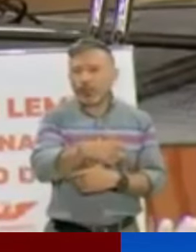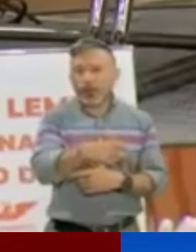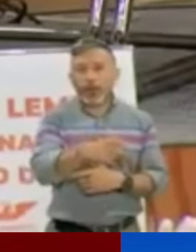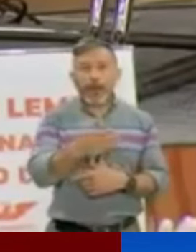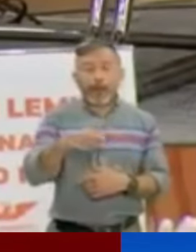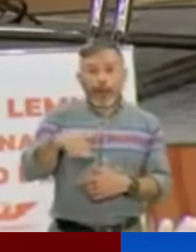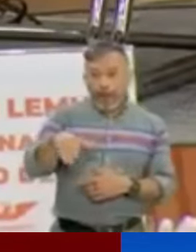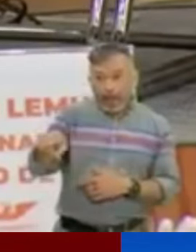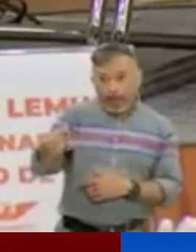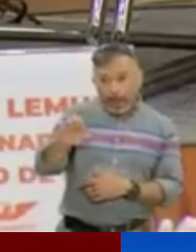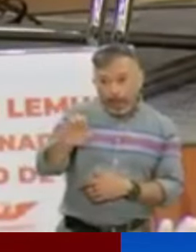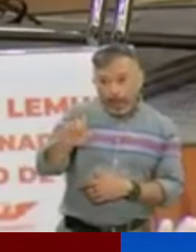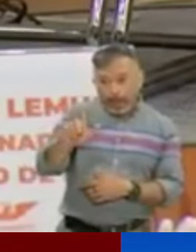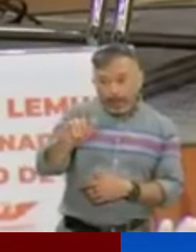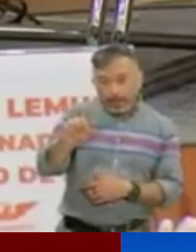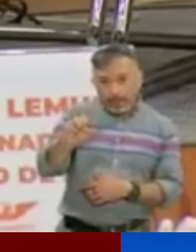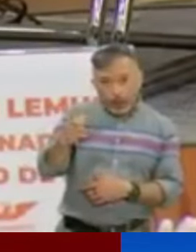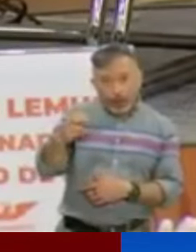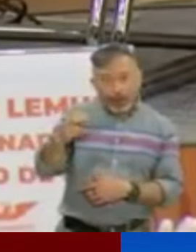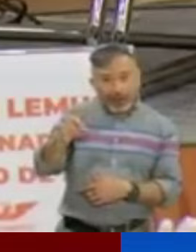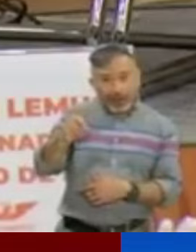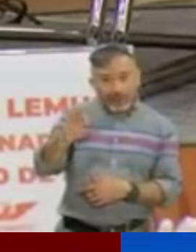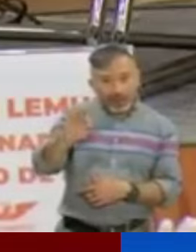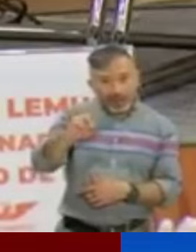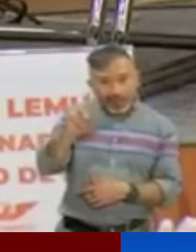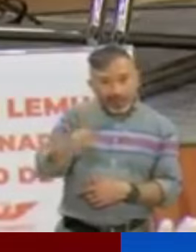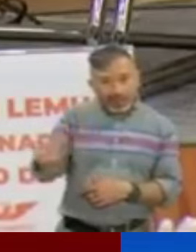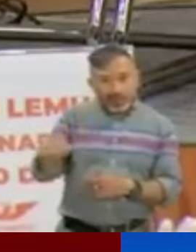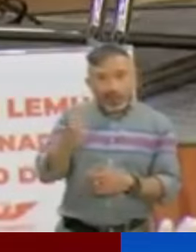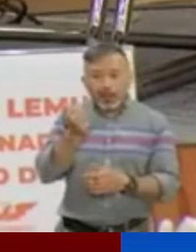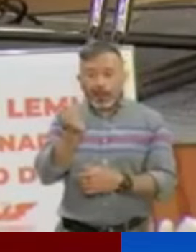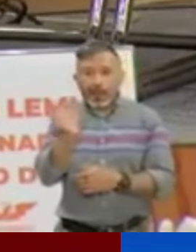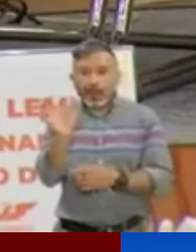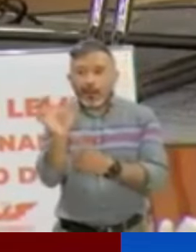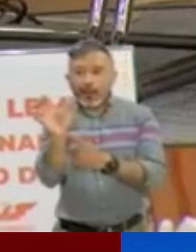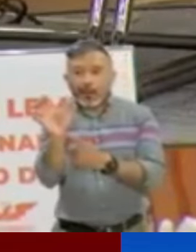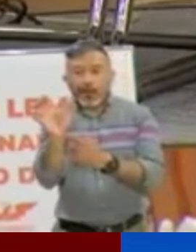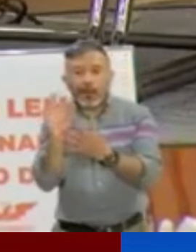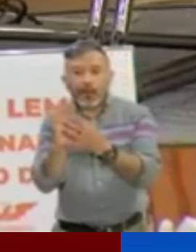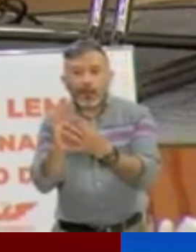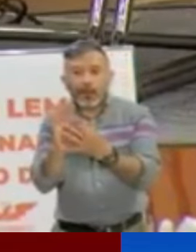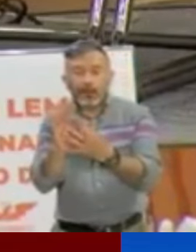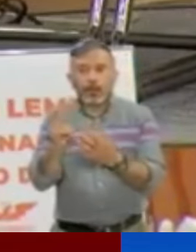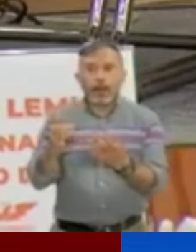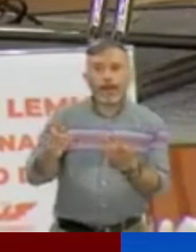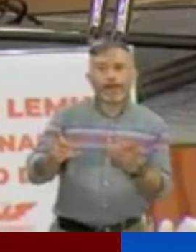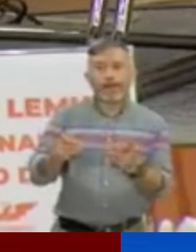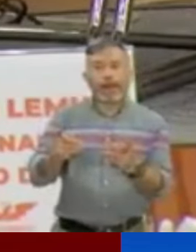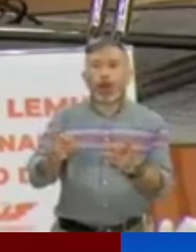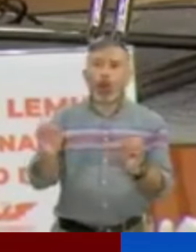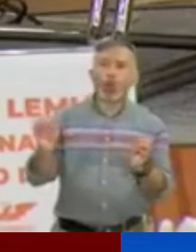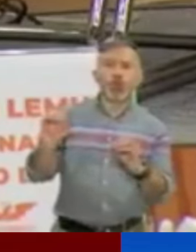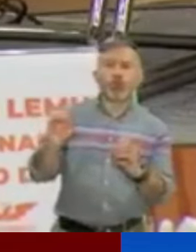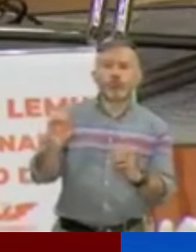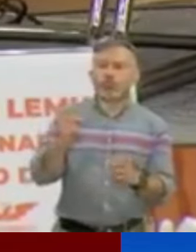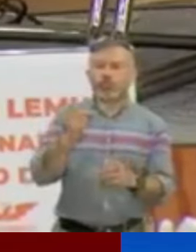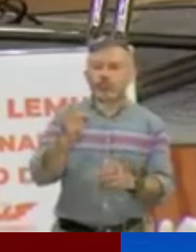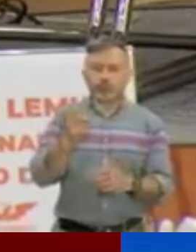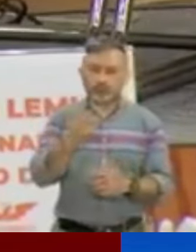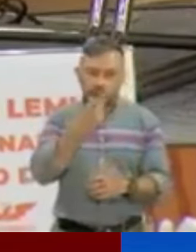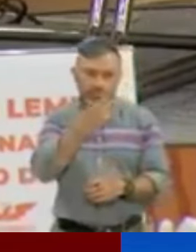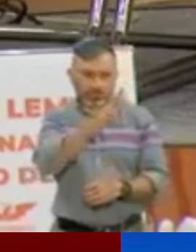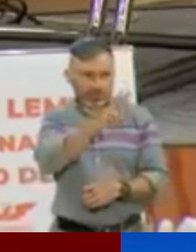dijo Eliseo Fernández, porque es verdad. Es verdad, así como lo escuchan, y ojo,